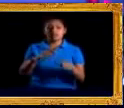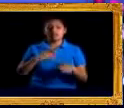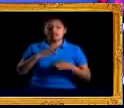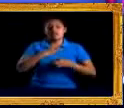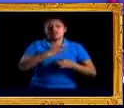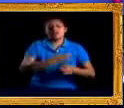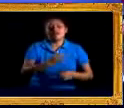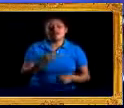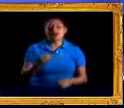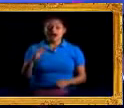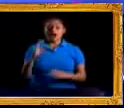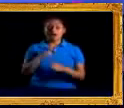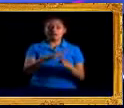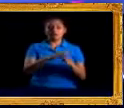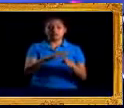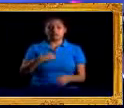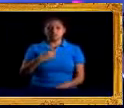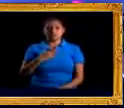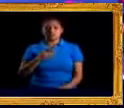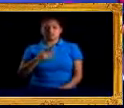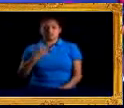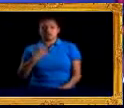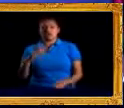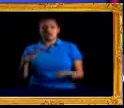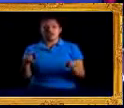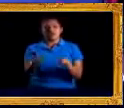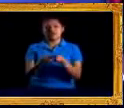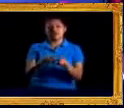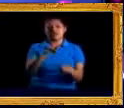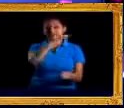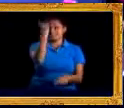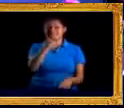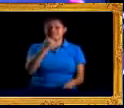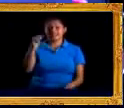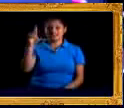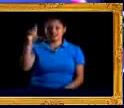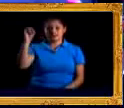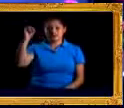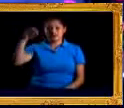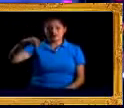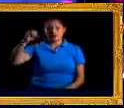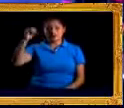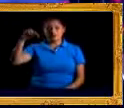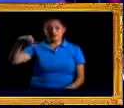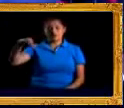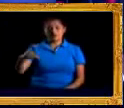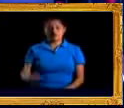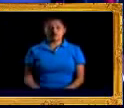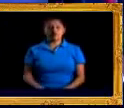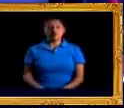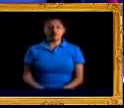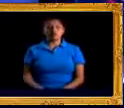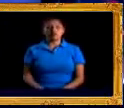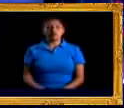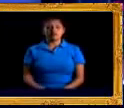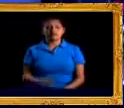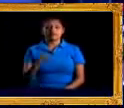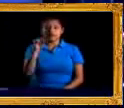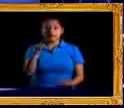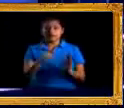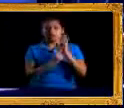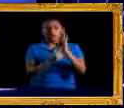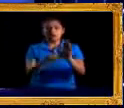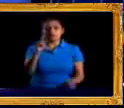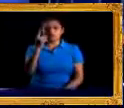yo me sentía como Salomón, que estaba edificando el templo, y ahí aparece una palabra